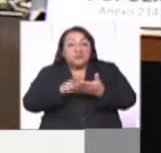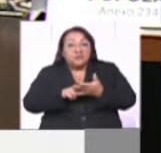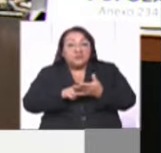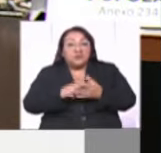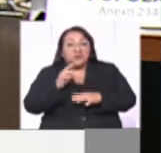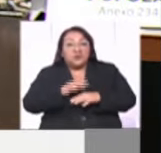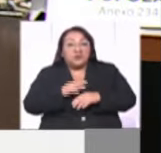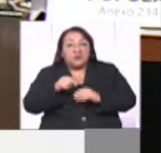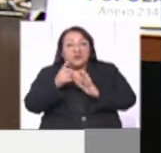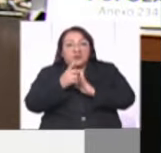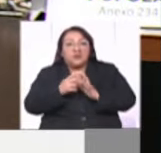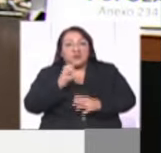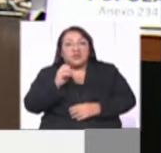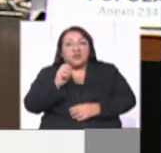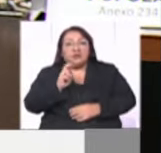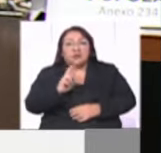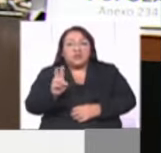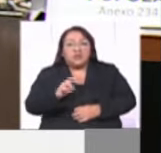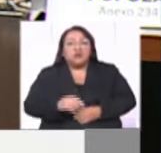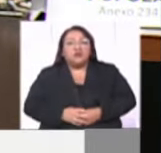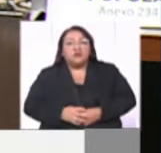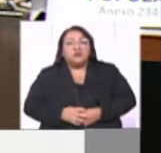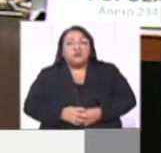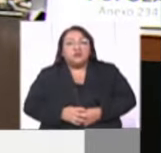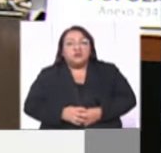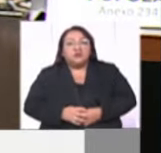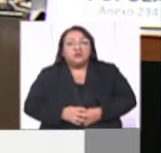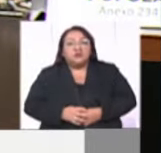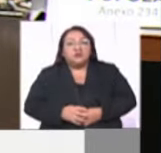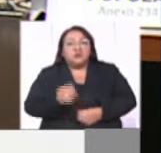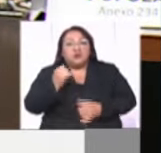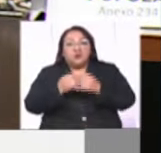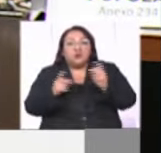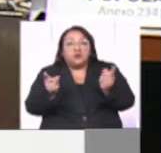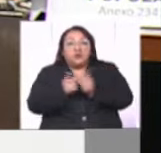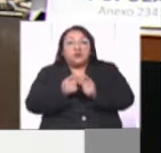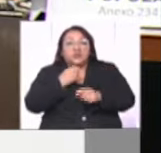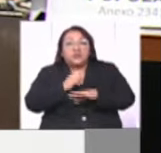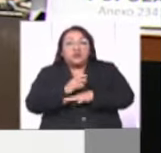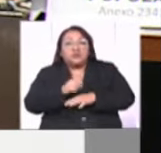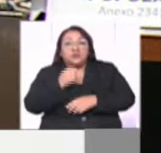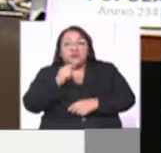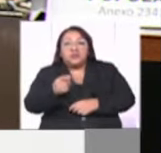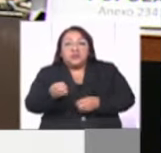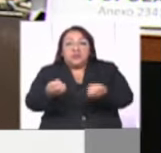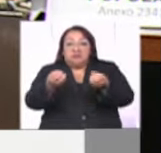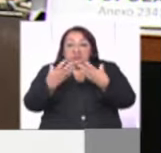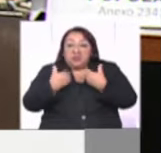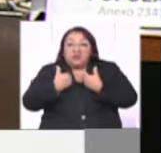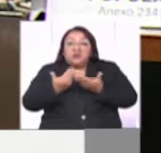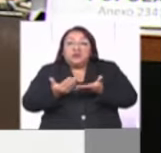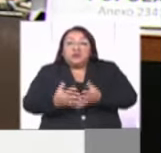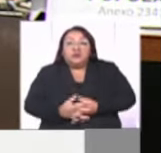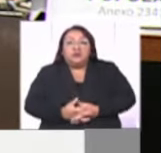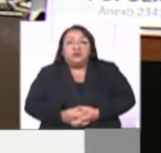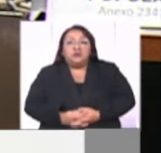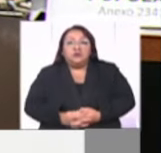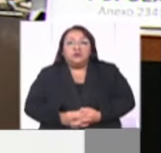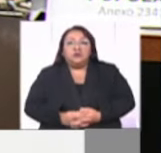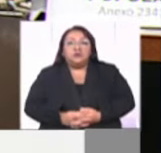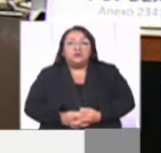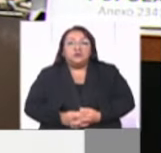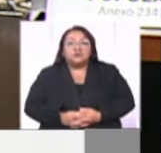de este dictamen número 022 y en cuanto a sus conclusiones y recomendaciones nos dice en la